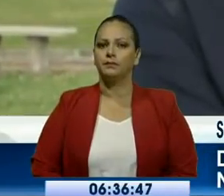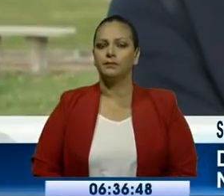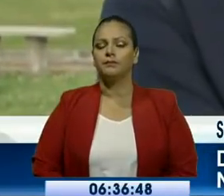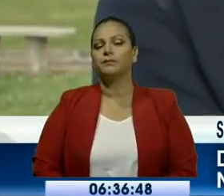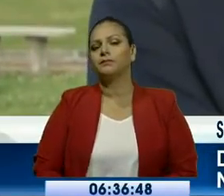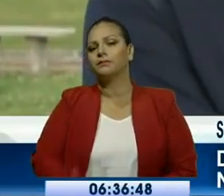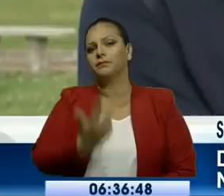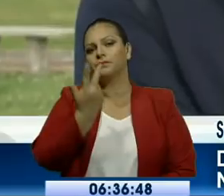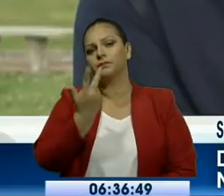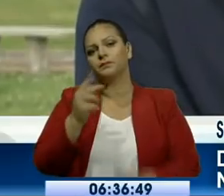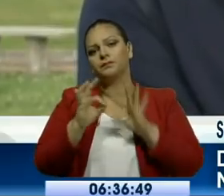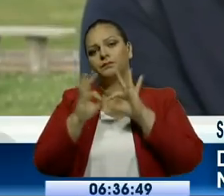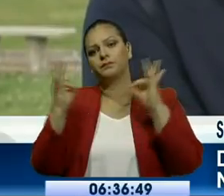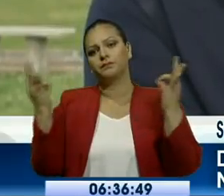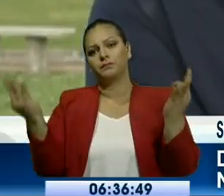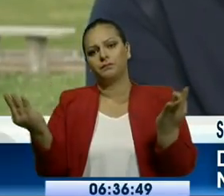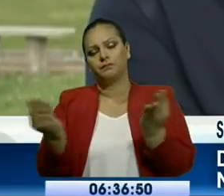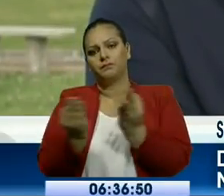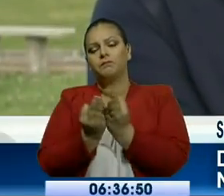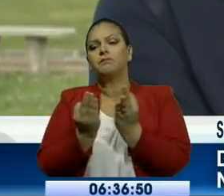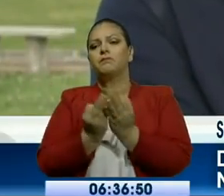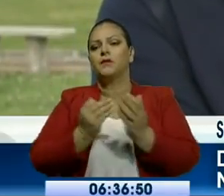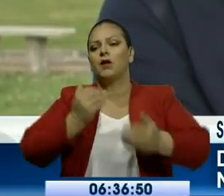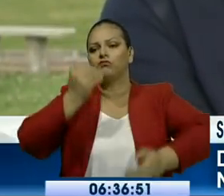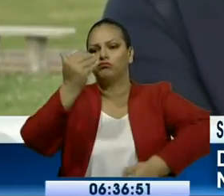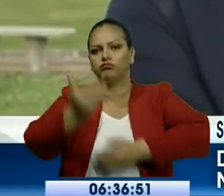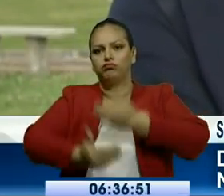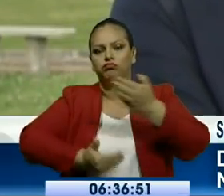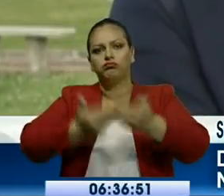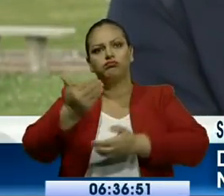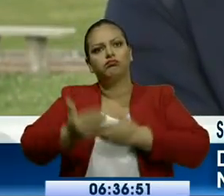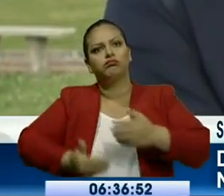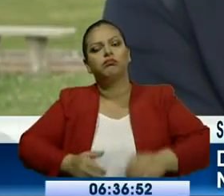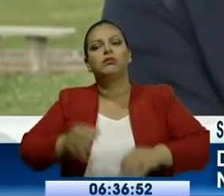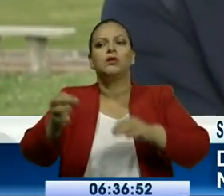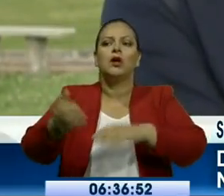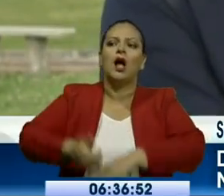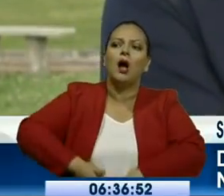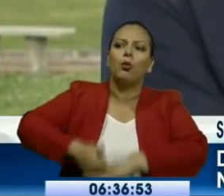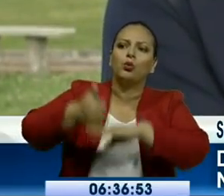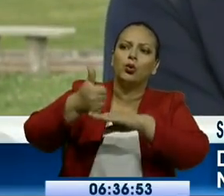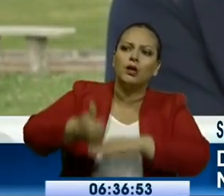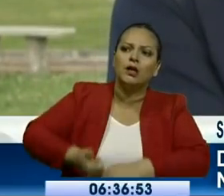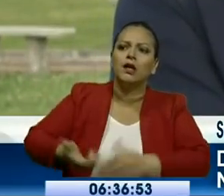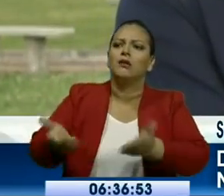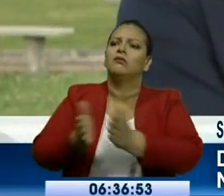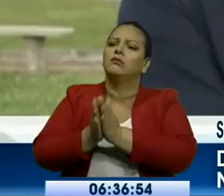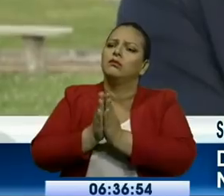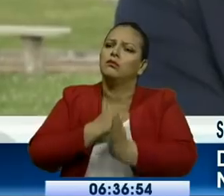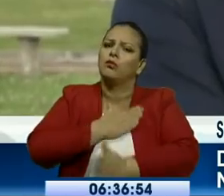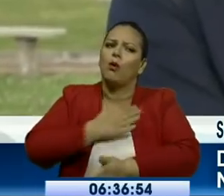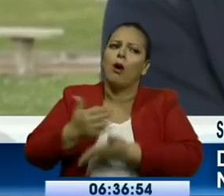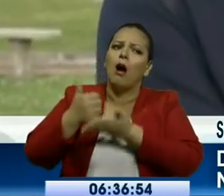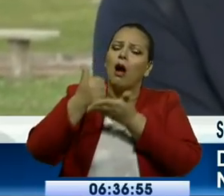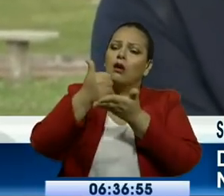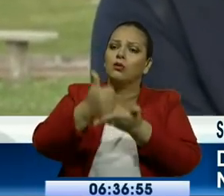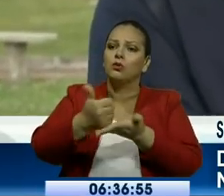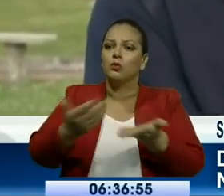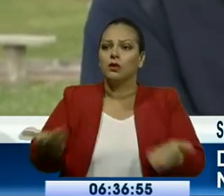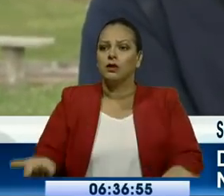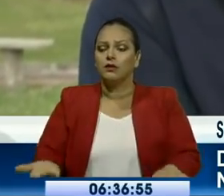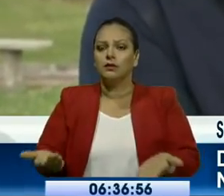haciendo procesos legales, estamos haciendo cartas para acercarnos